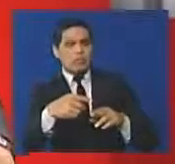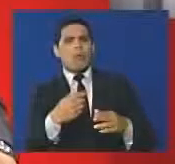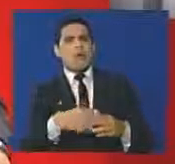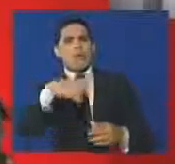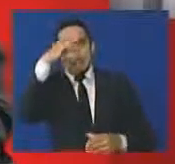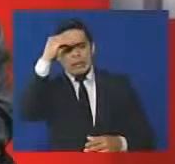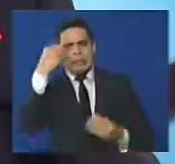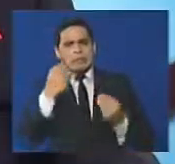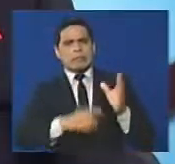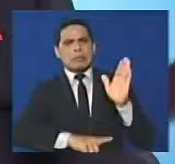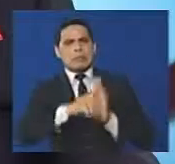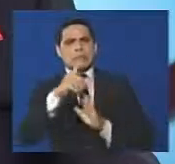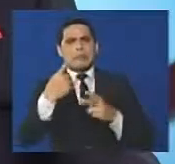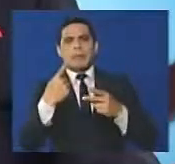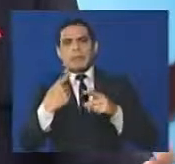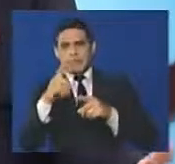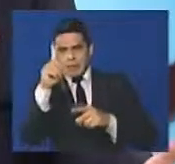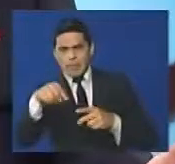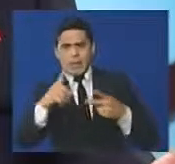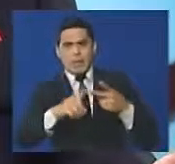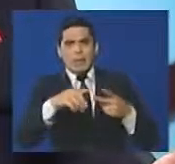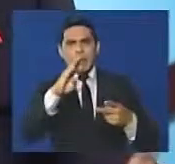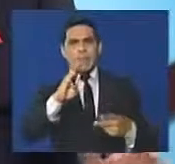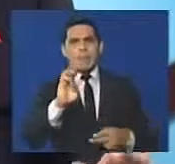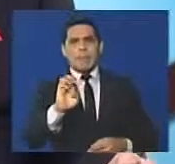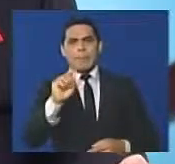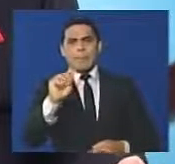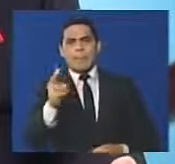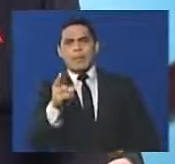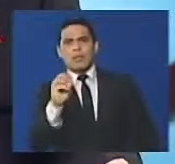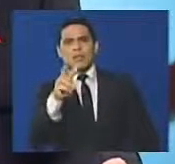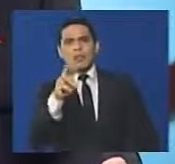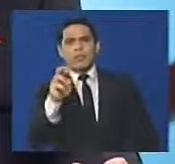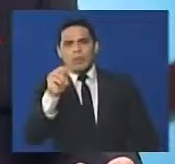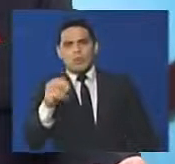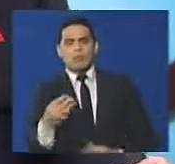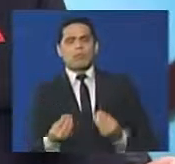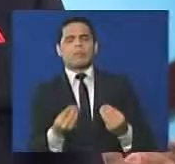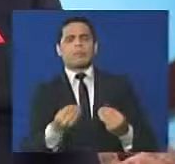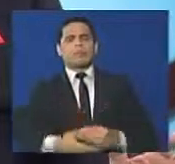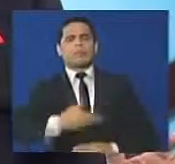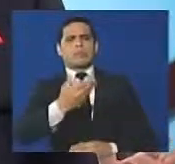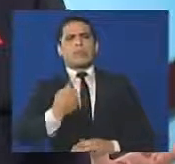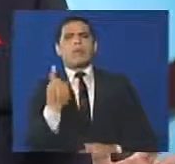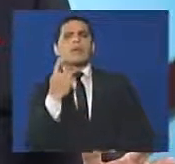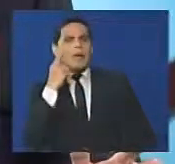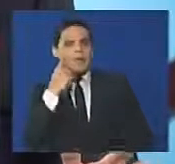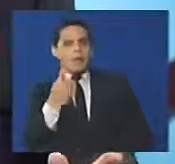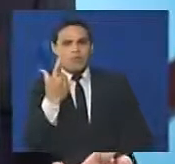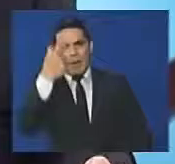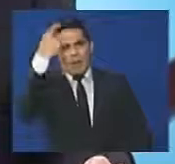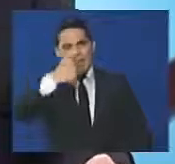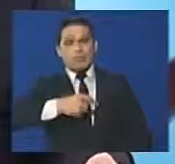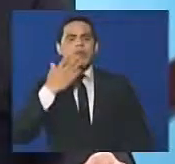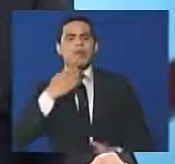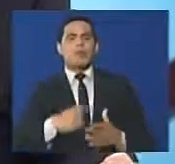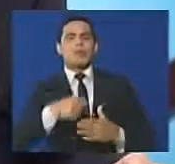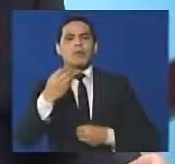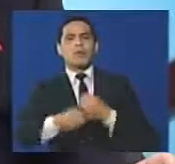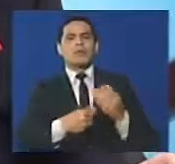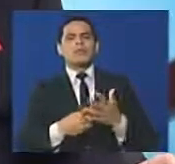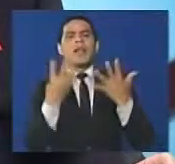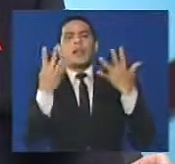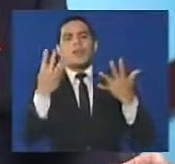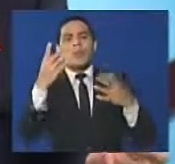Mozart. Pero Beethoven es otra cosa. Hay que ver, por ejemplo, una persona que escribió la novena sinfonía